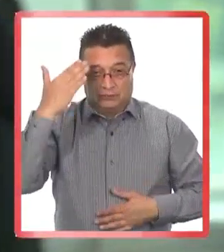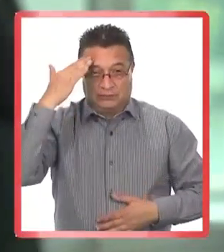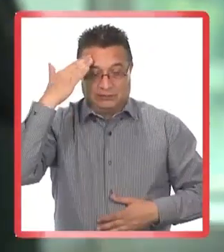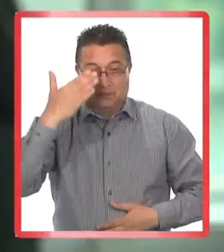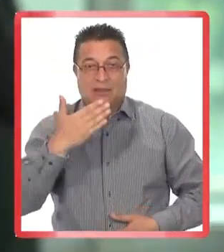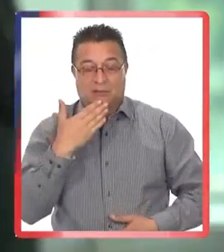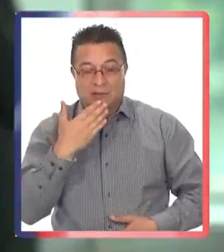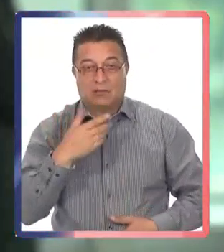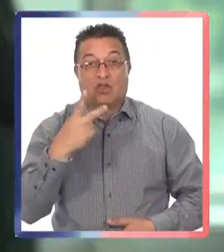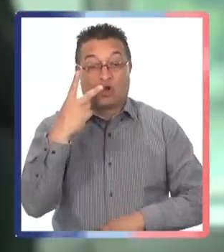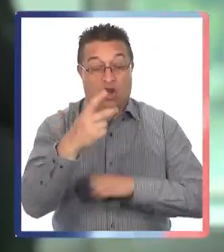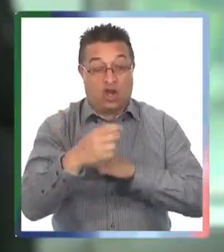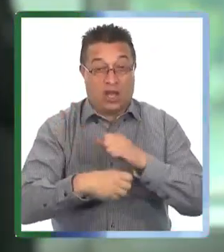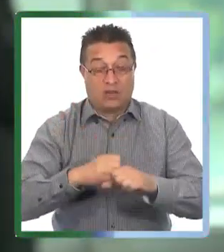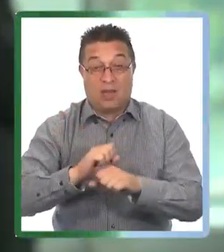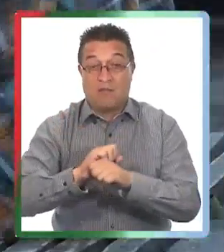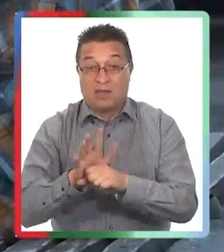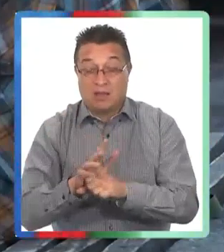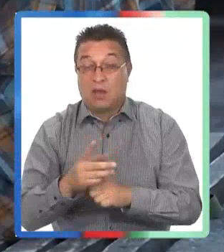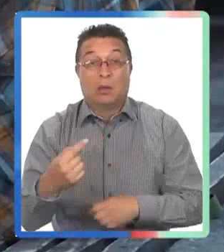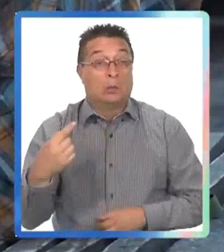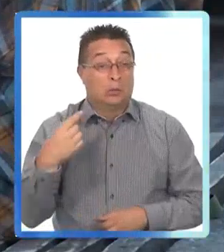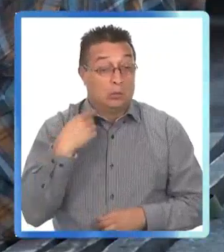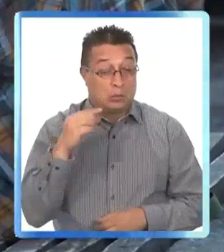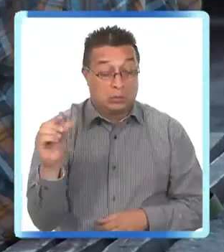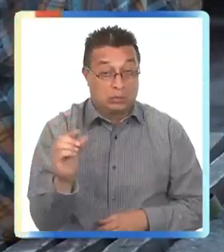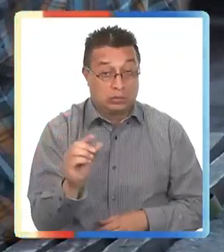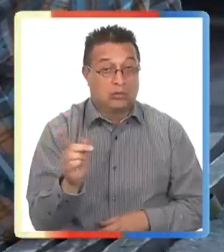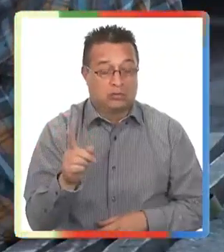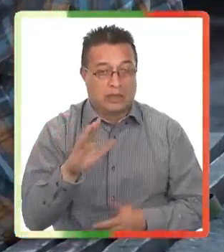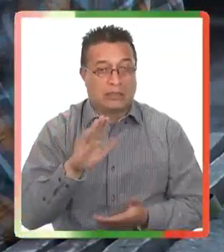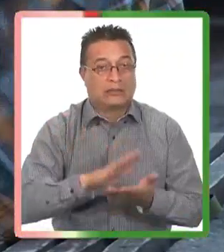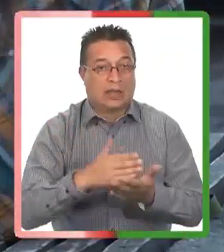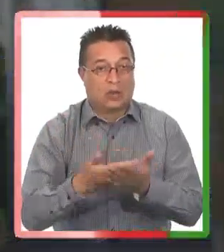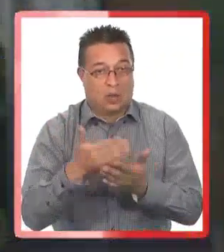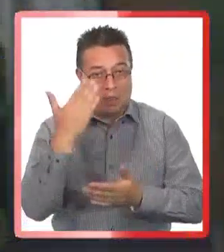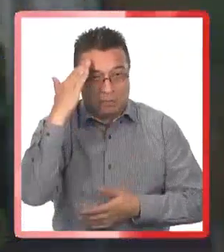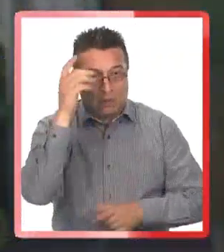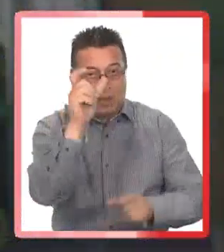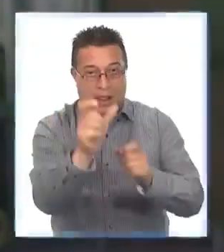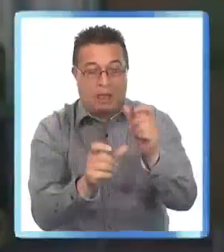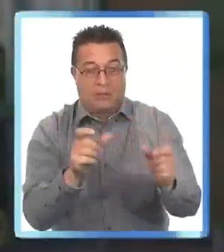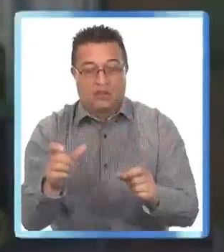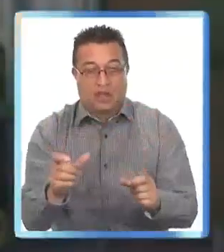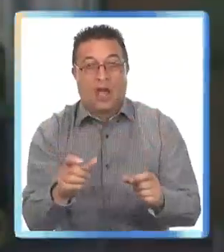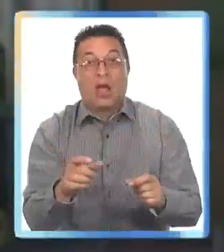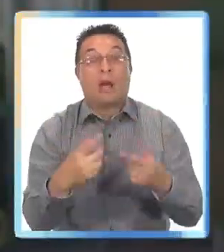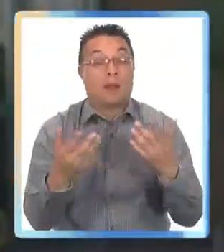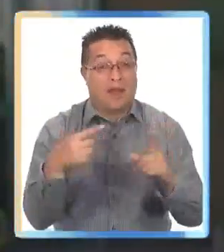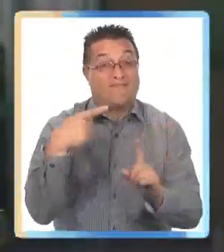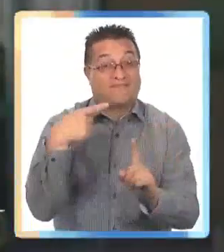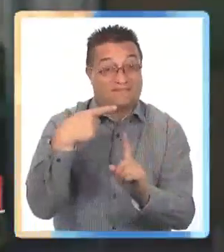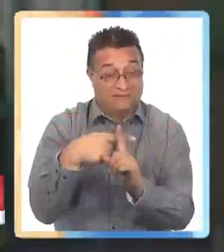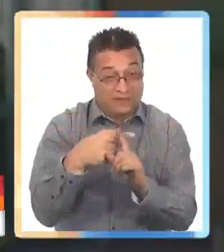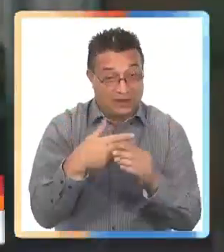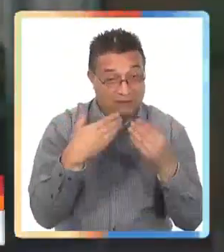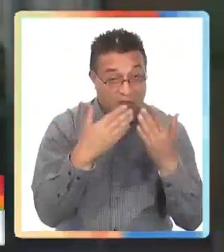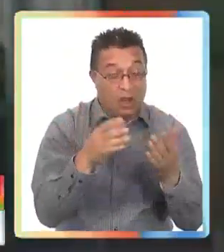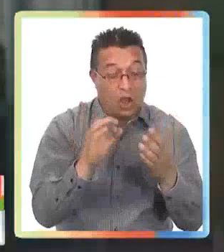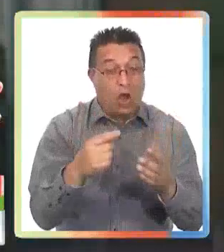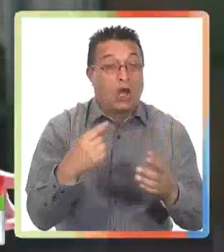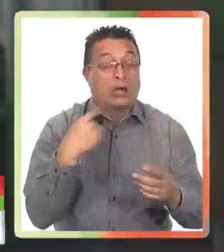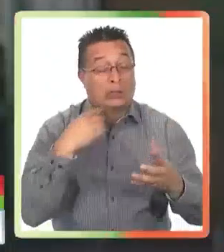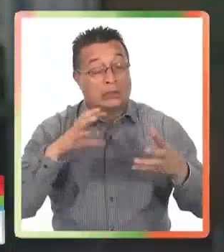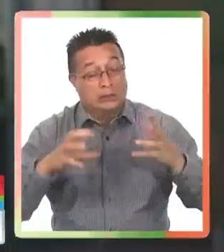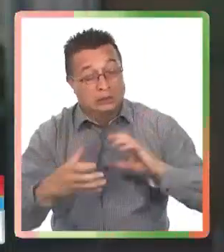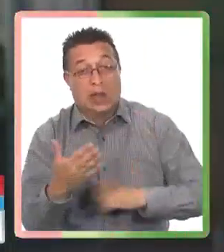mental. Los 2 años de pandemia no fue menor el impacto que tuvo eso en la salud mental de las personas, tanto para beneficiarla como